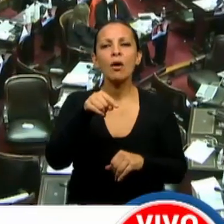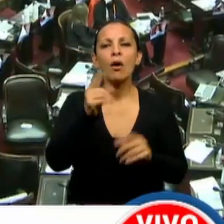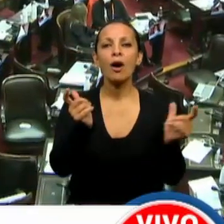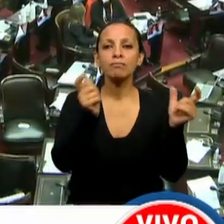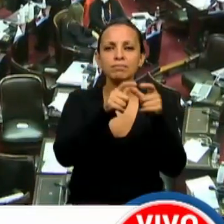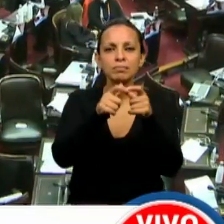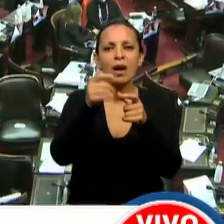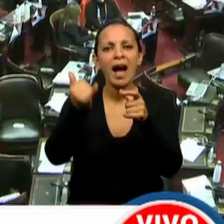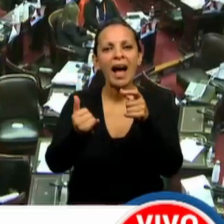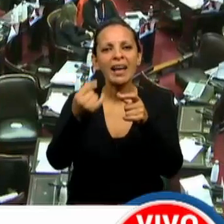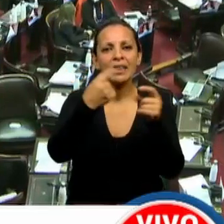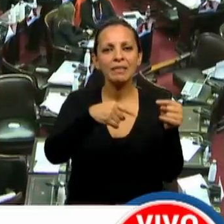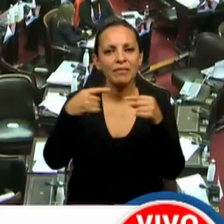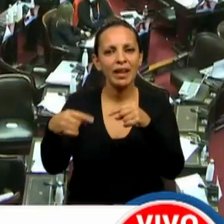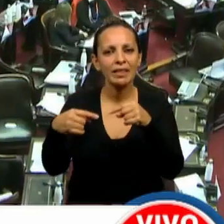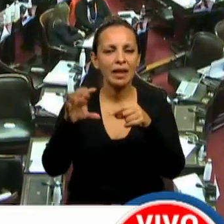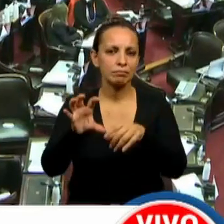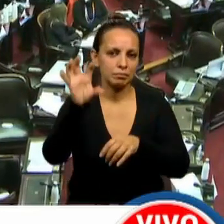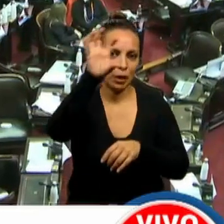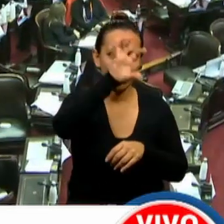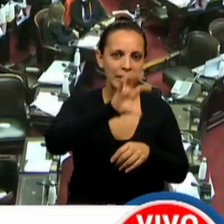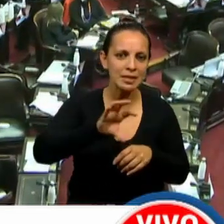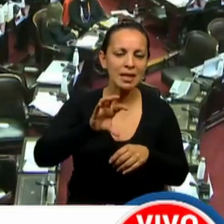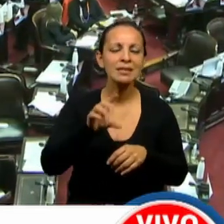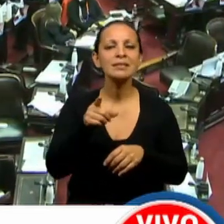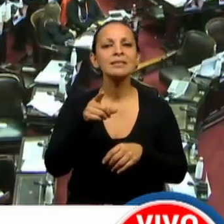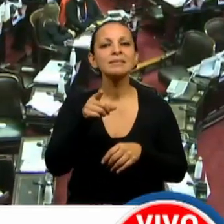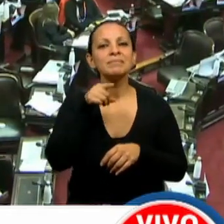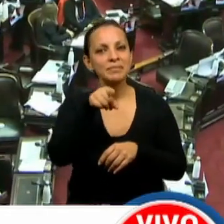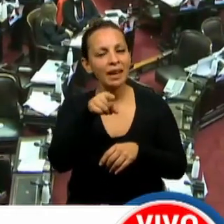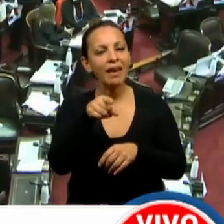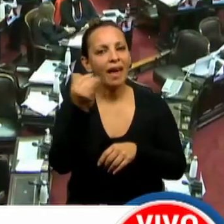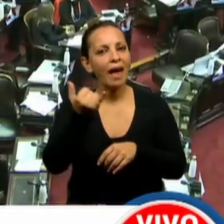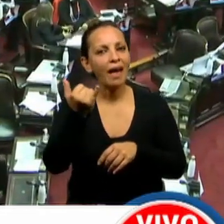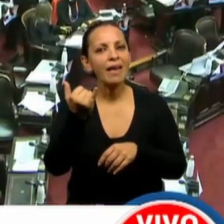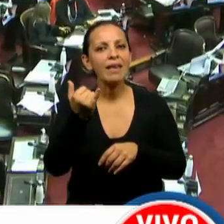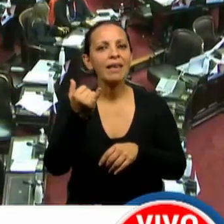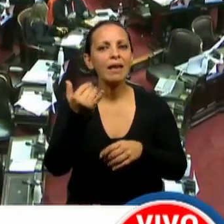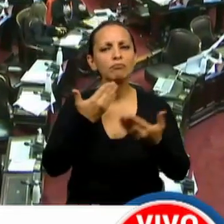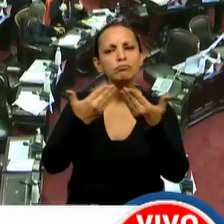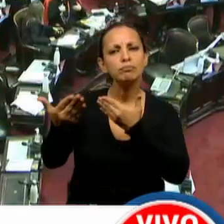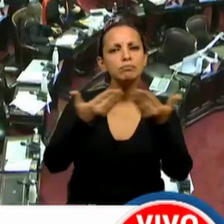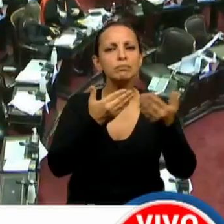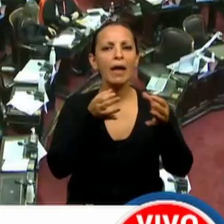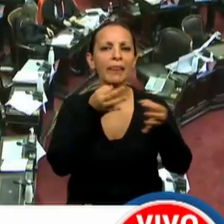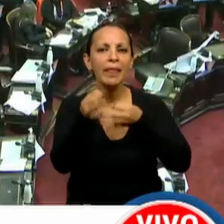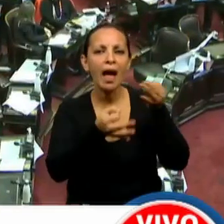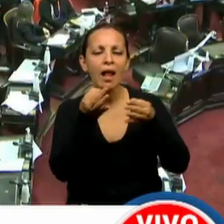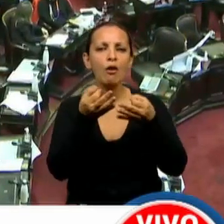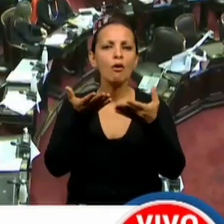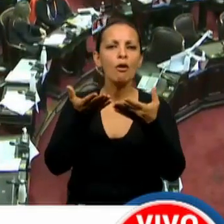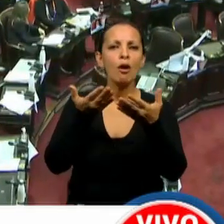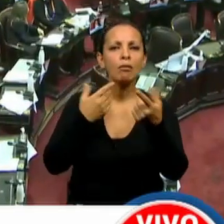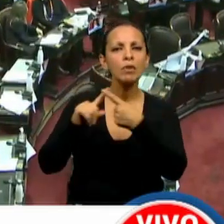diversas cámaras, en diversas provincias, y en esto ha habido un nivel de diálogo y coordinación con